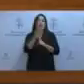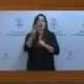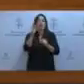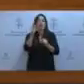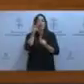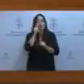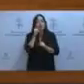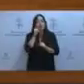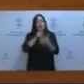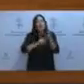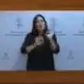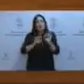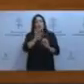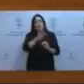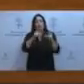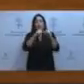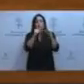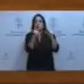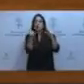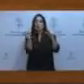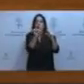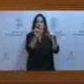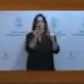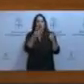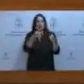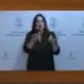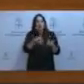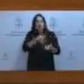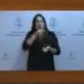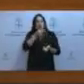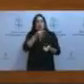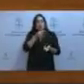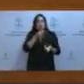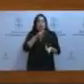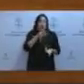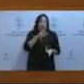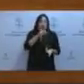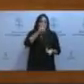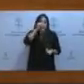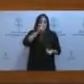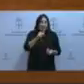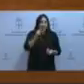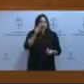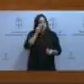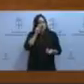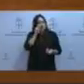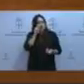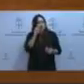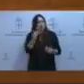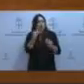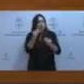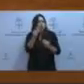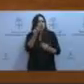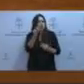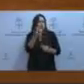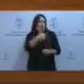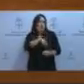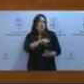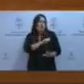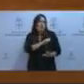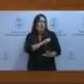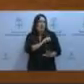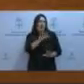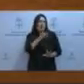zonas oriental y occidental de Asturias. La traemos en un momento, en un año en que el turismo es especialmente bueno para España, donde está